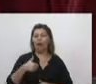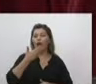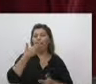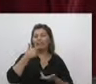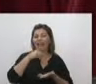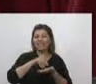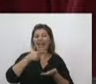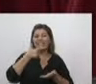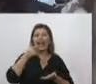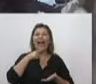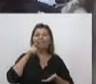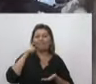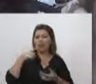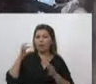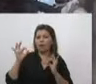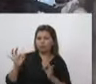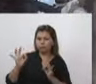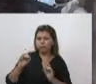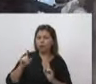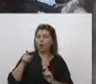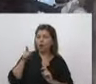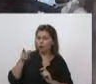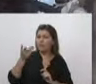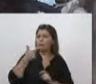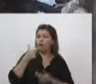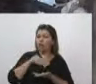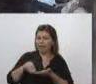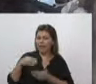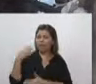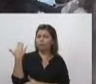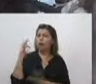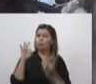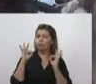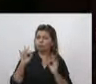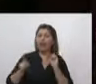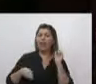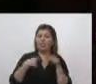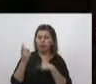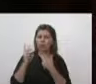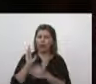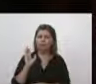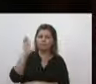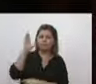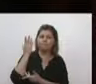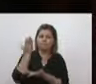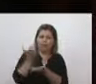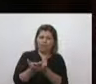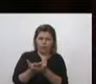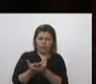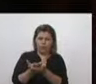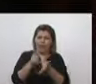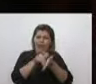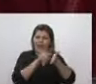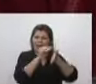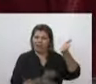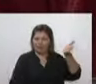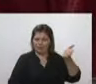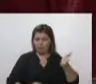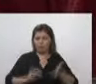No, orden de expositores no trascendió hasta el momento. Sí teníamos la orden del día, que fue resuelta ayer en